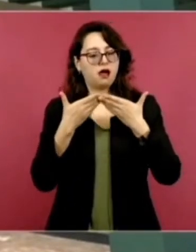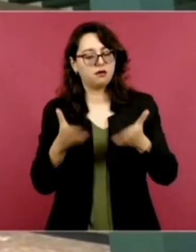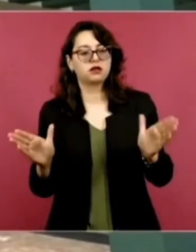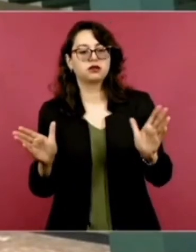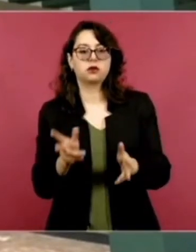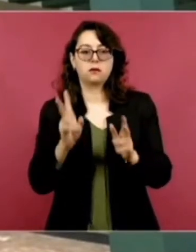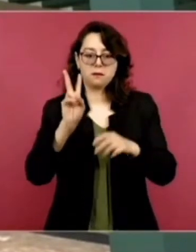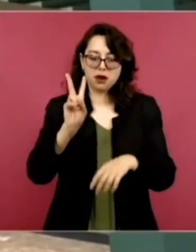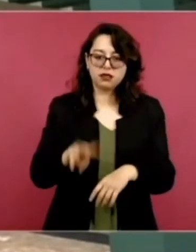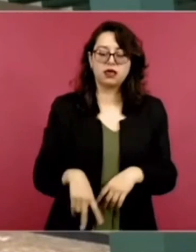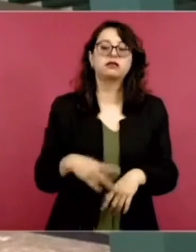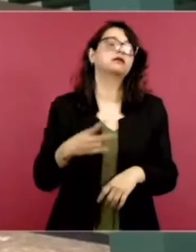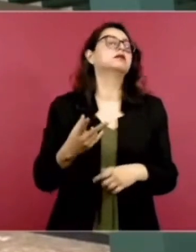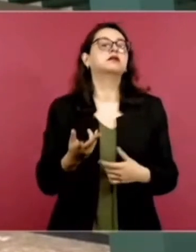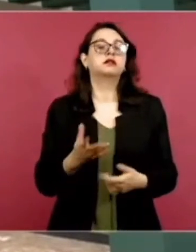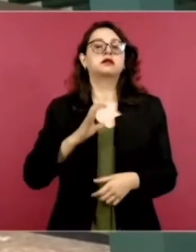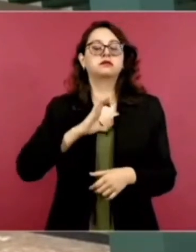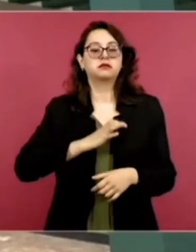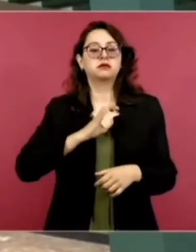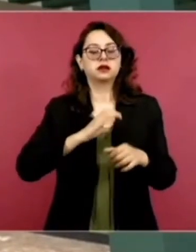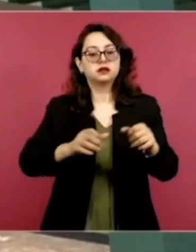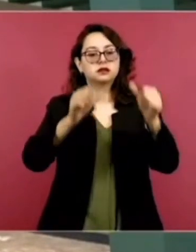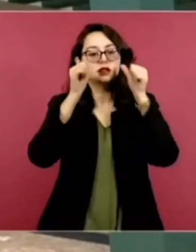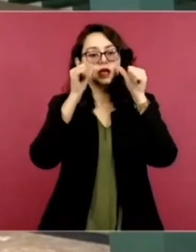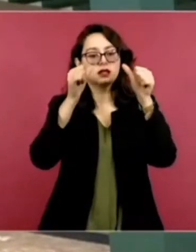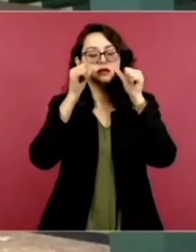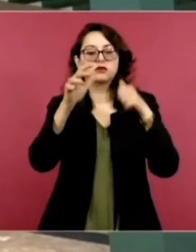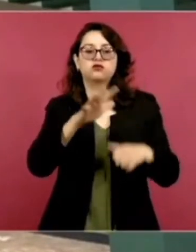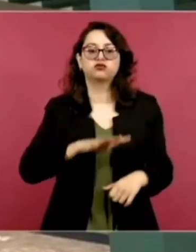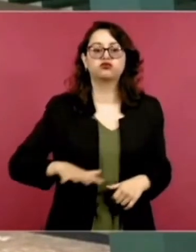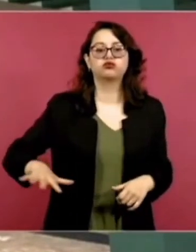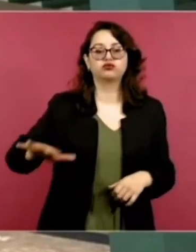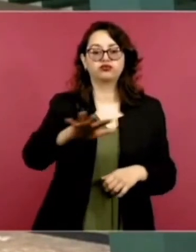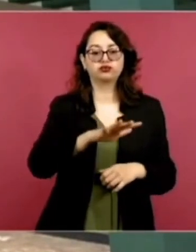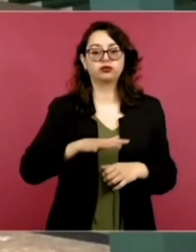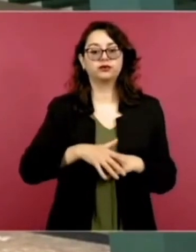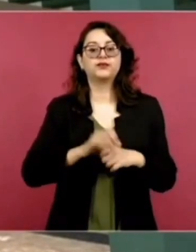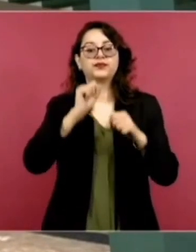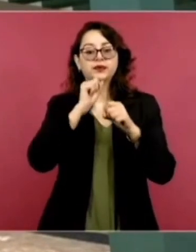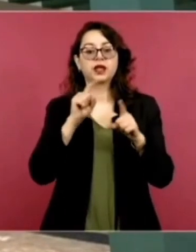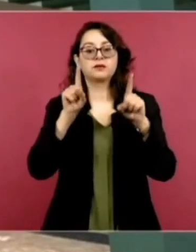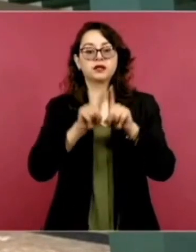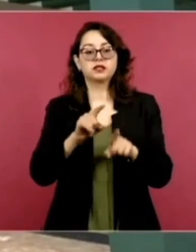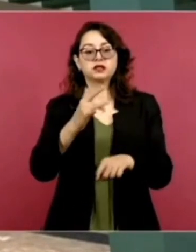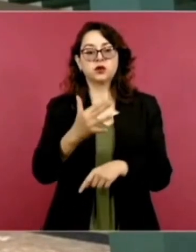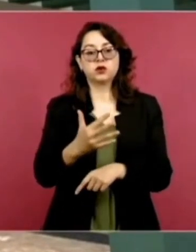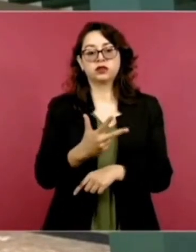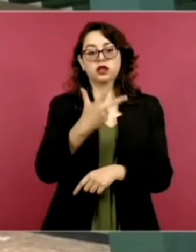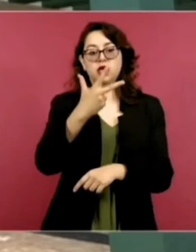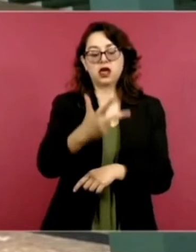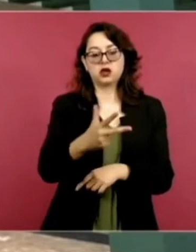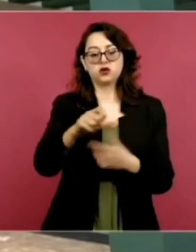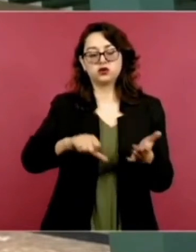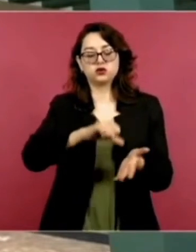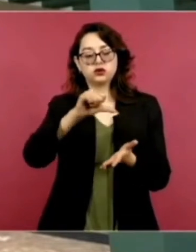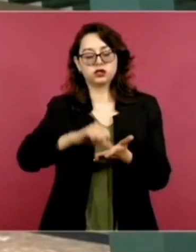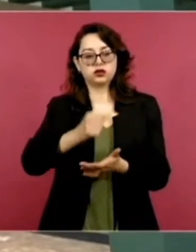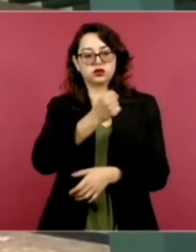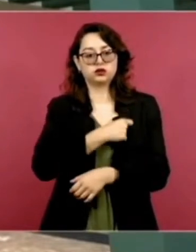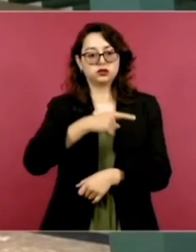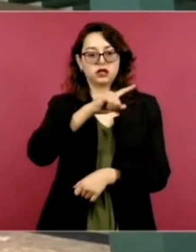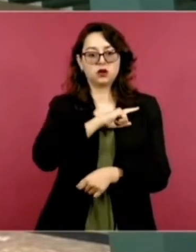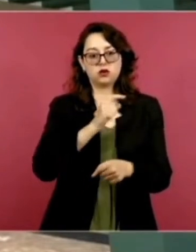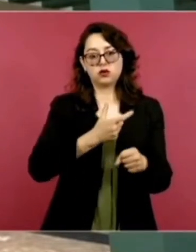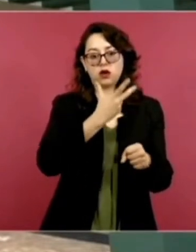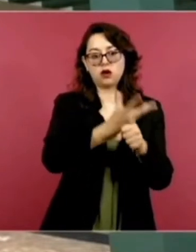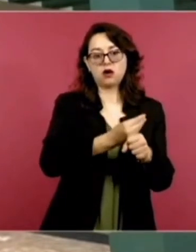para la gente sin seguridad social que vive en Chetumal y en toda esa zona. También en 58 de 205 centros de salud. Se ha